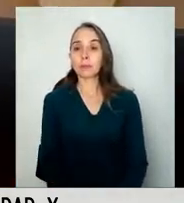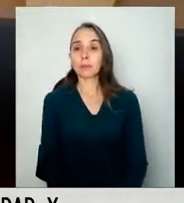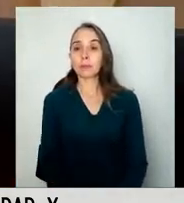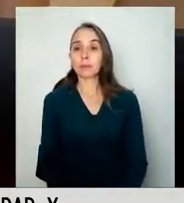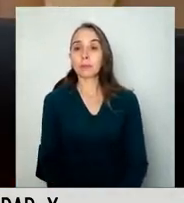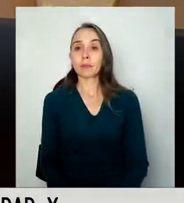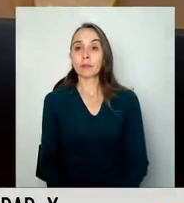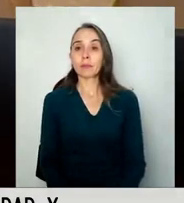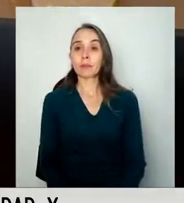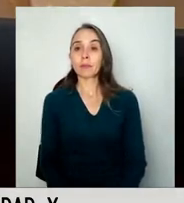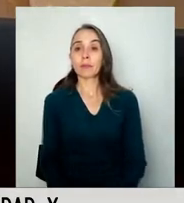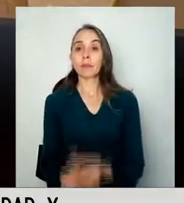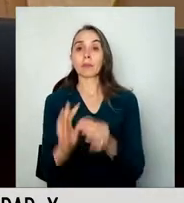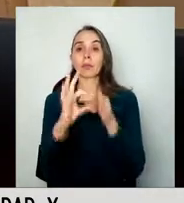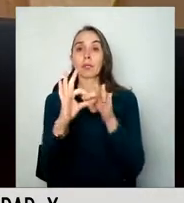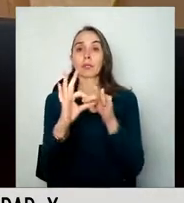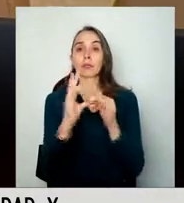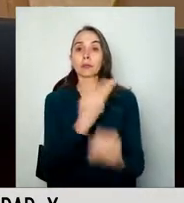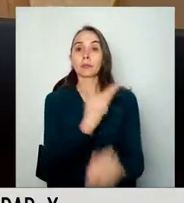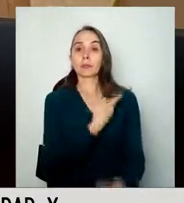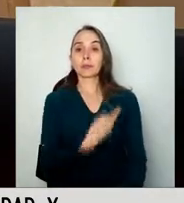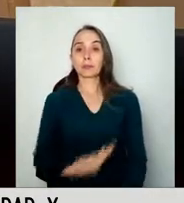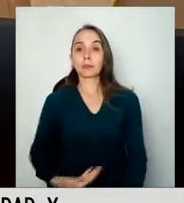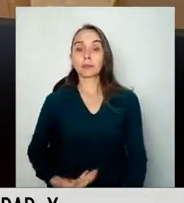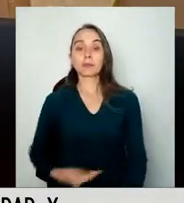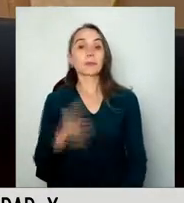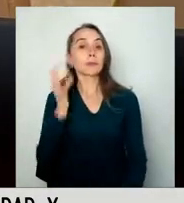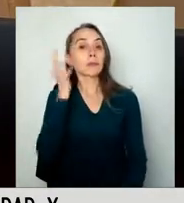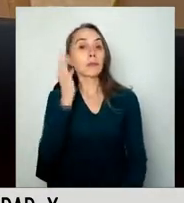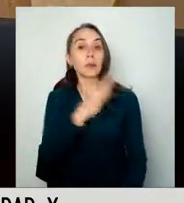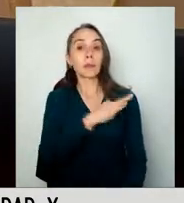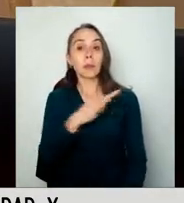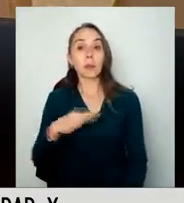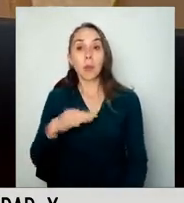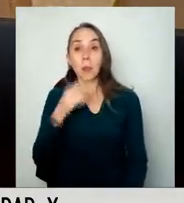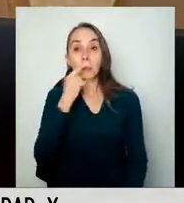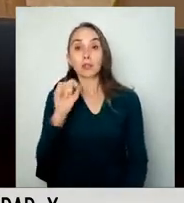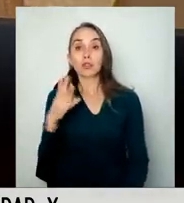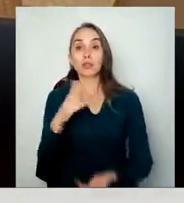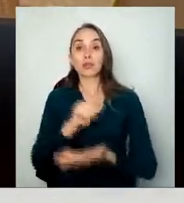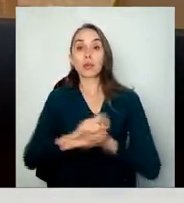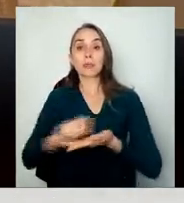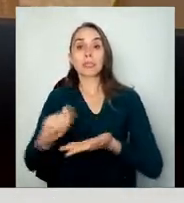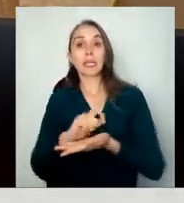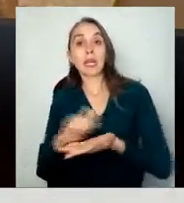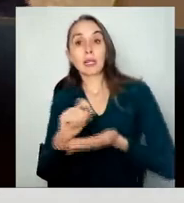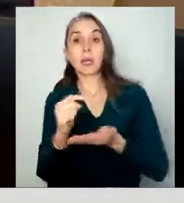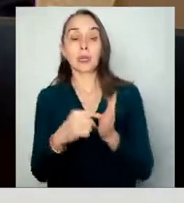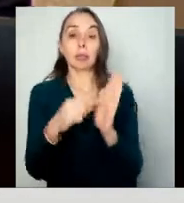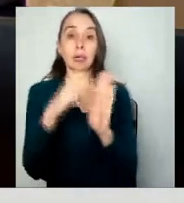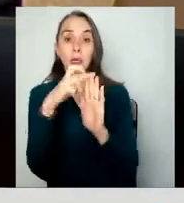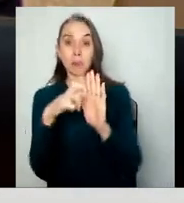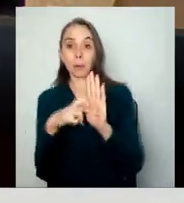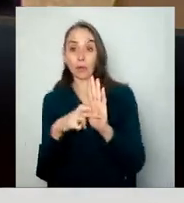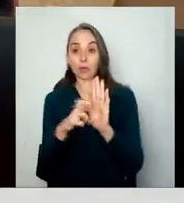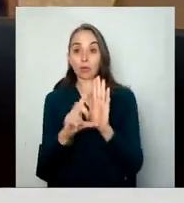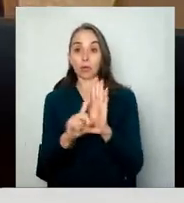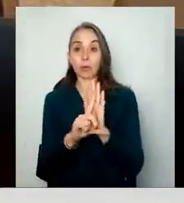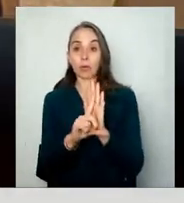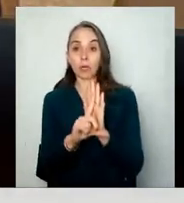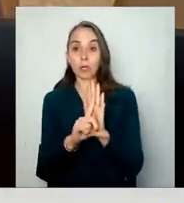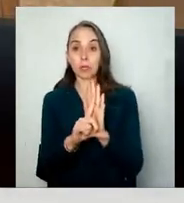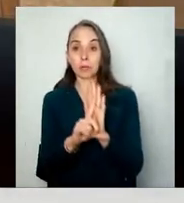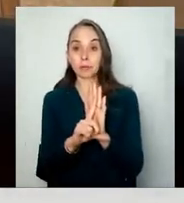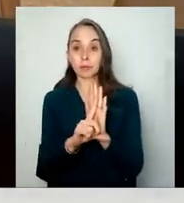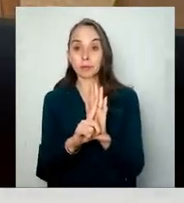Gracias presidenta ministro Su secretaria Creo que este proyecto revela diría yo la preocupación